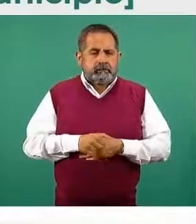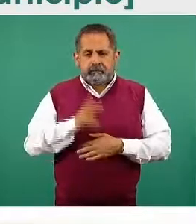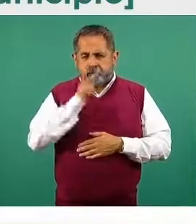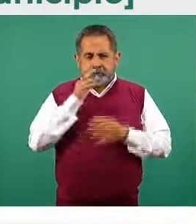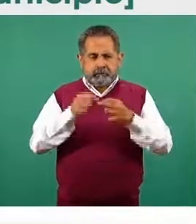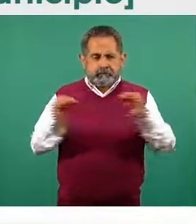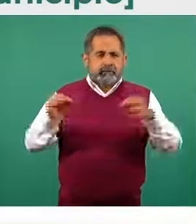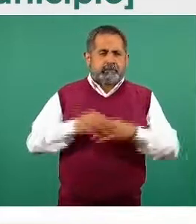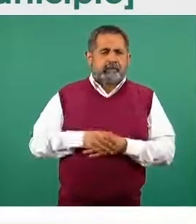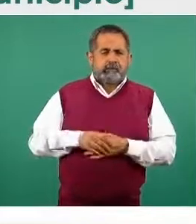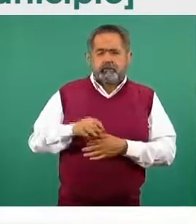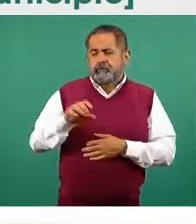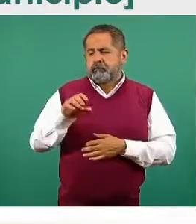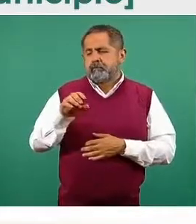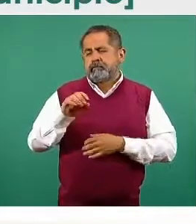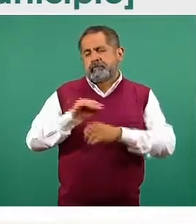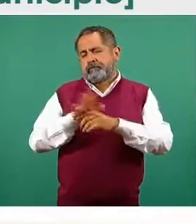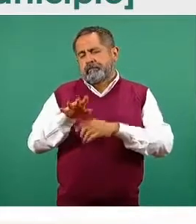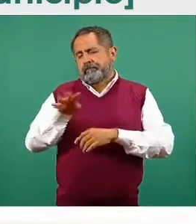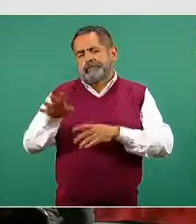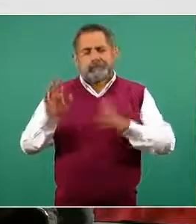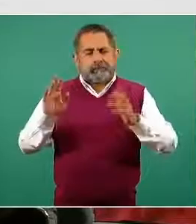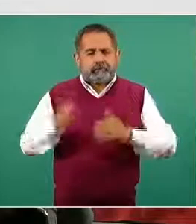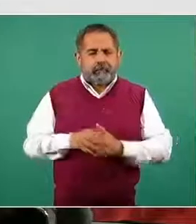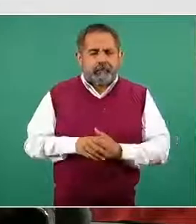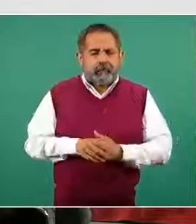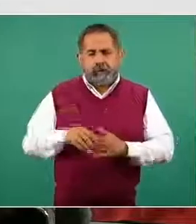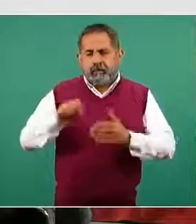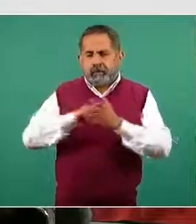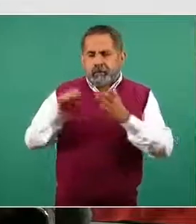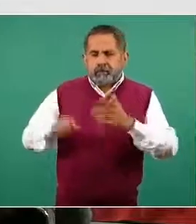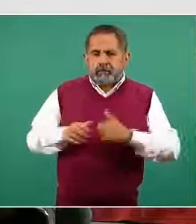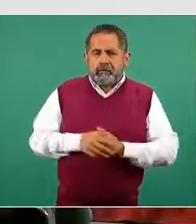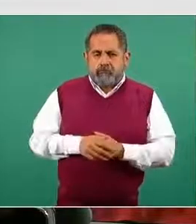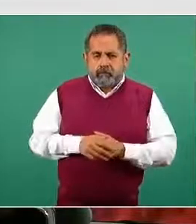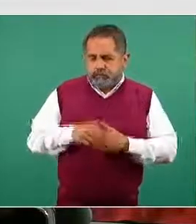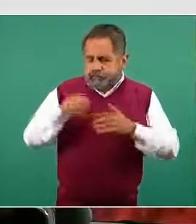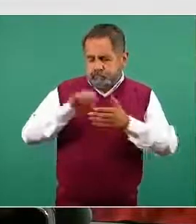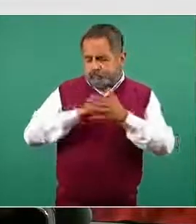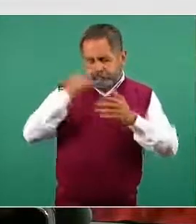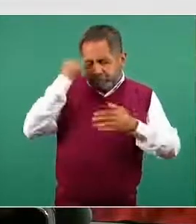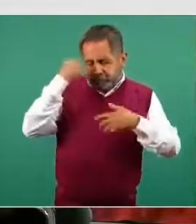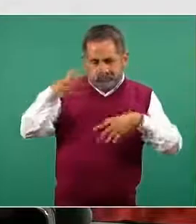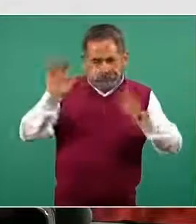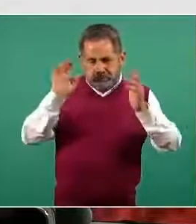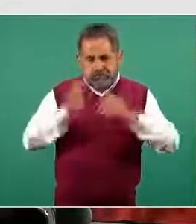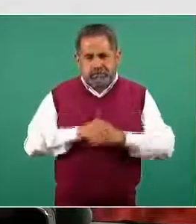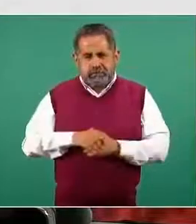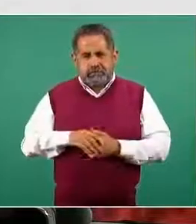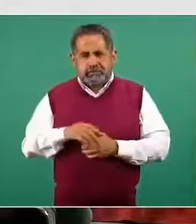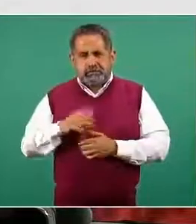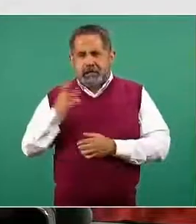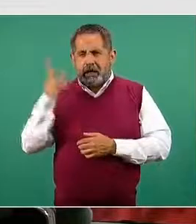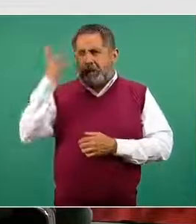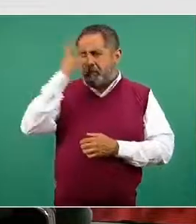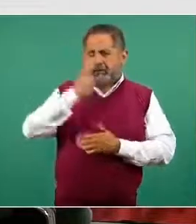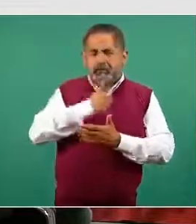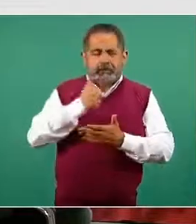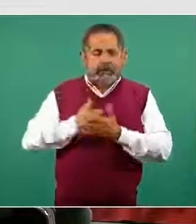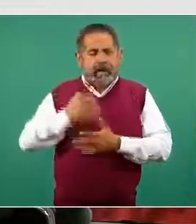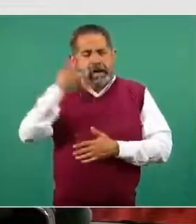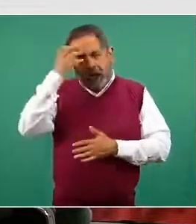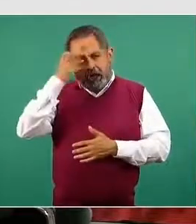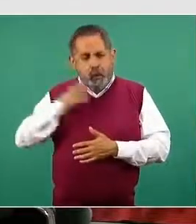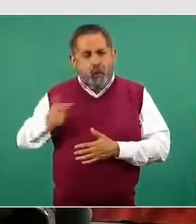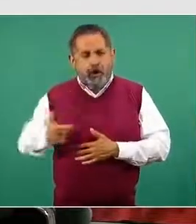claves: vacunación COVID vamos a poner un ejemplo aleatorio que se me viene a la mente, la hermosa ciudad de León, Guanajuato,